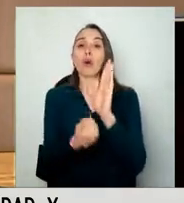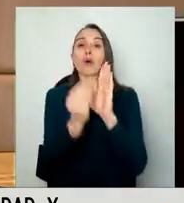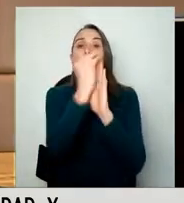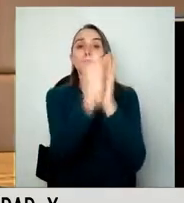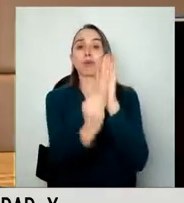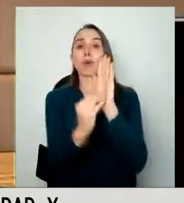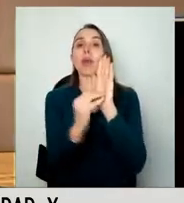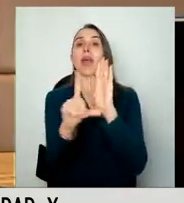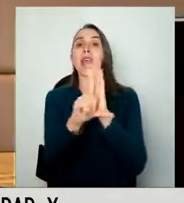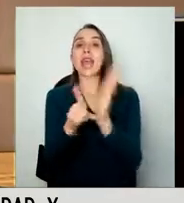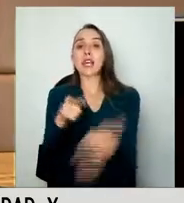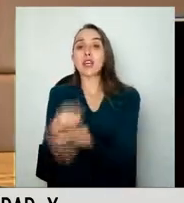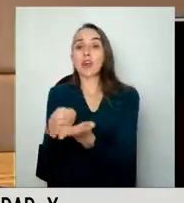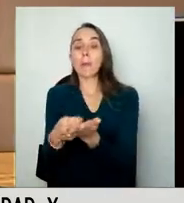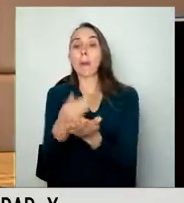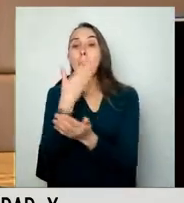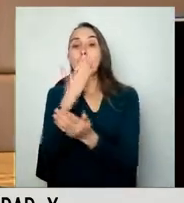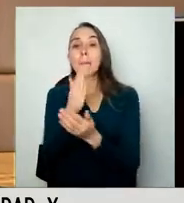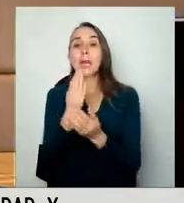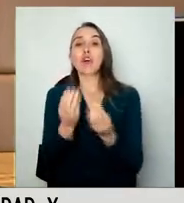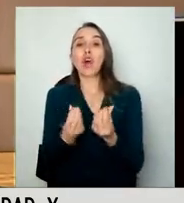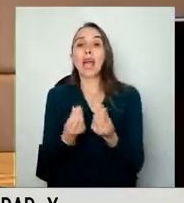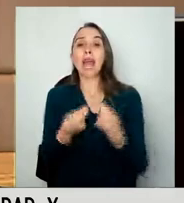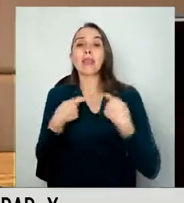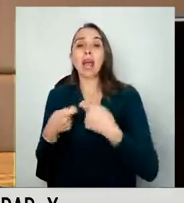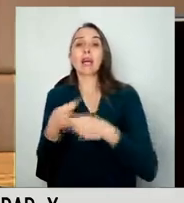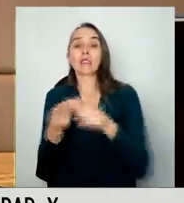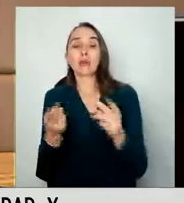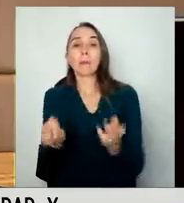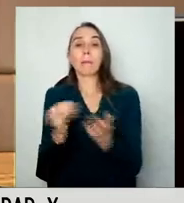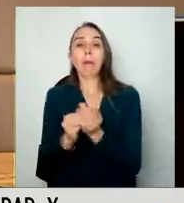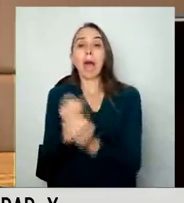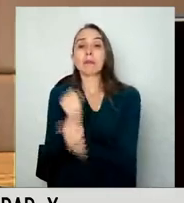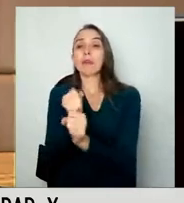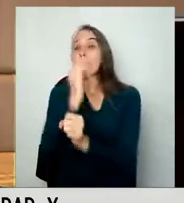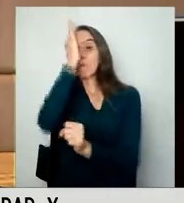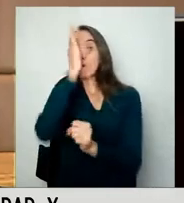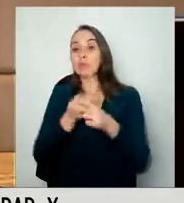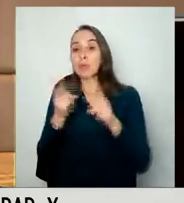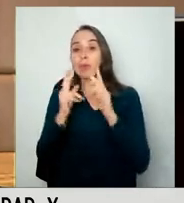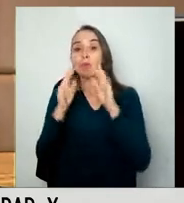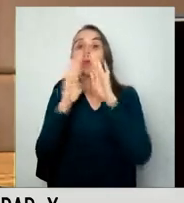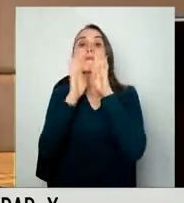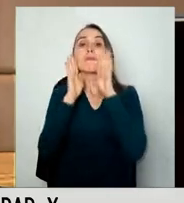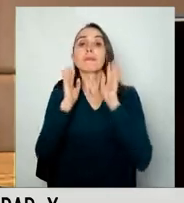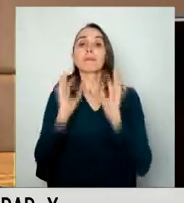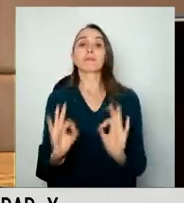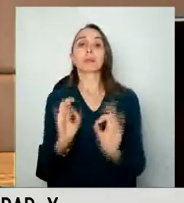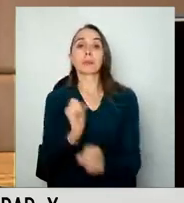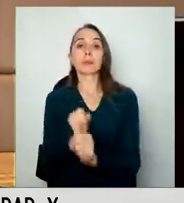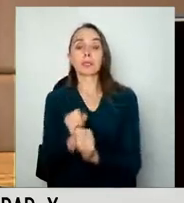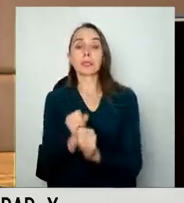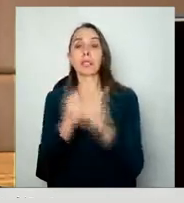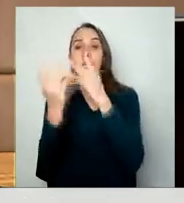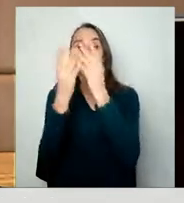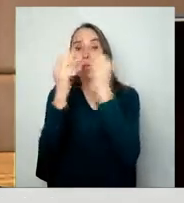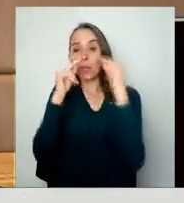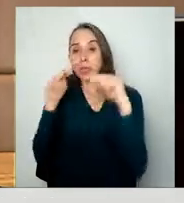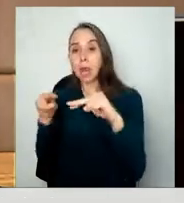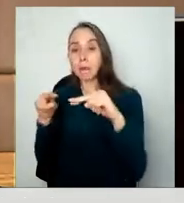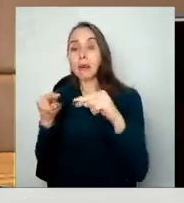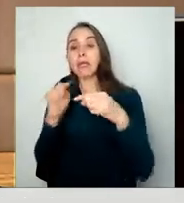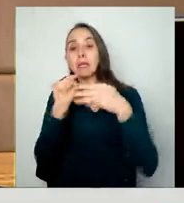del gasto público aumentando la prioridad y también las transparencias y e incorporando mejor digo los principios de